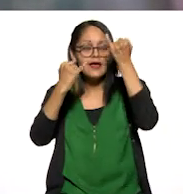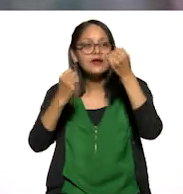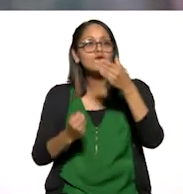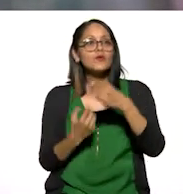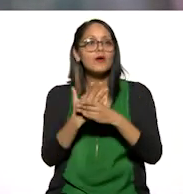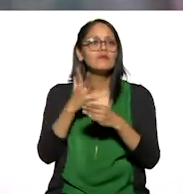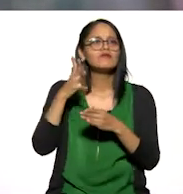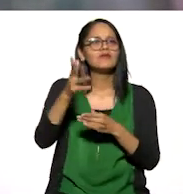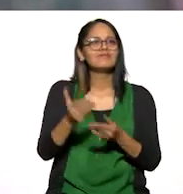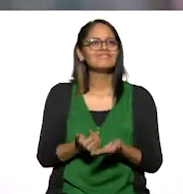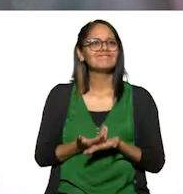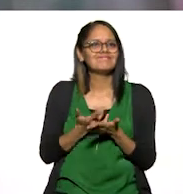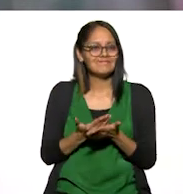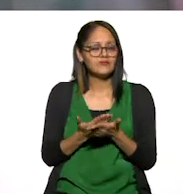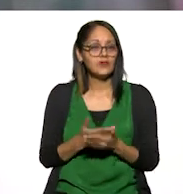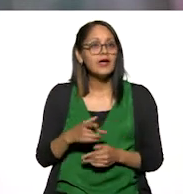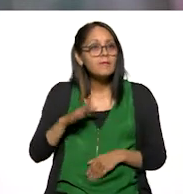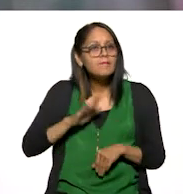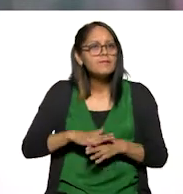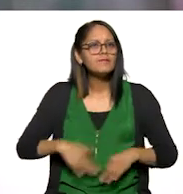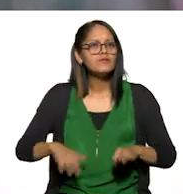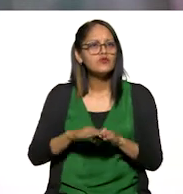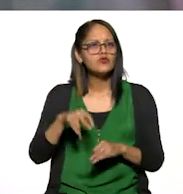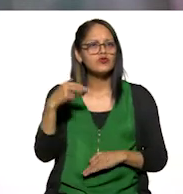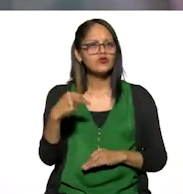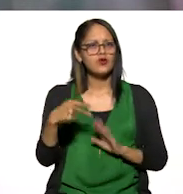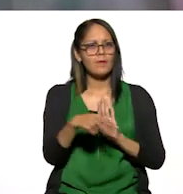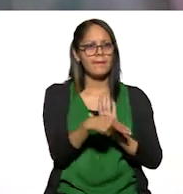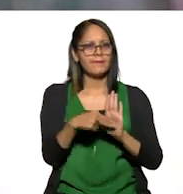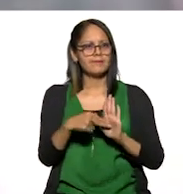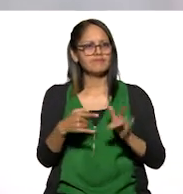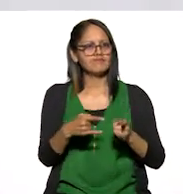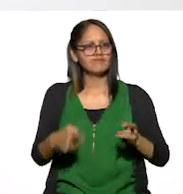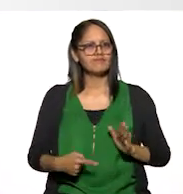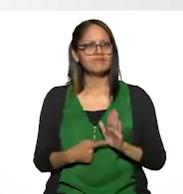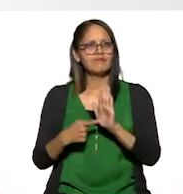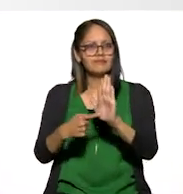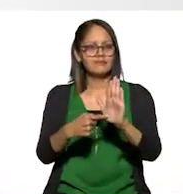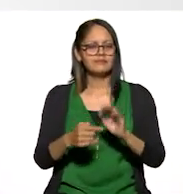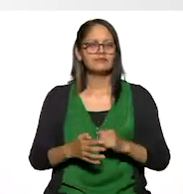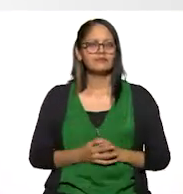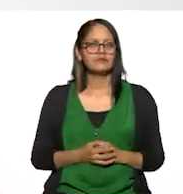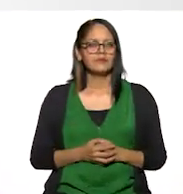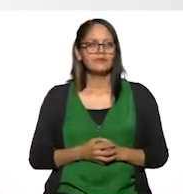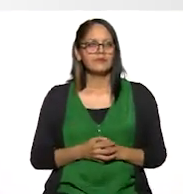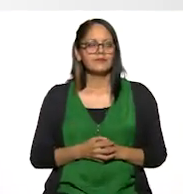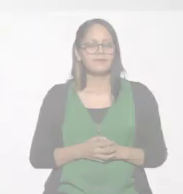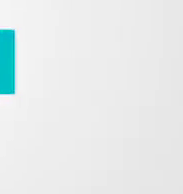esperanzas, y sobre todo, dejar tu nombre marcado en la historia.